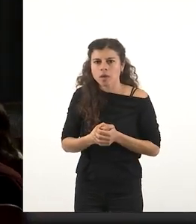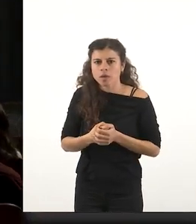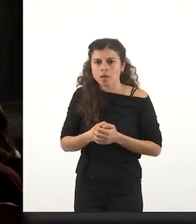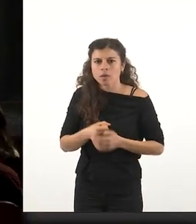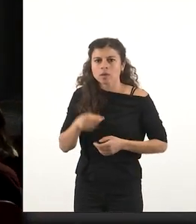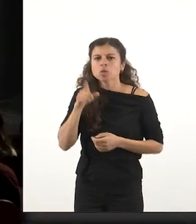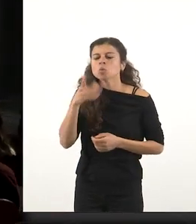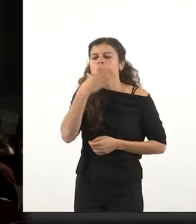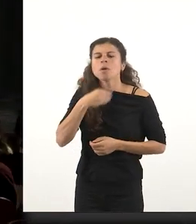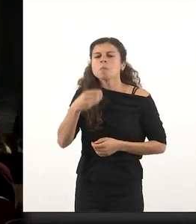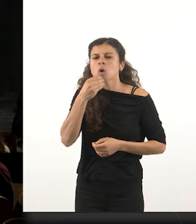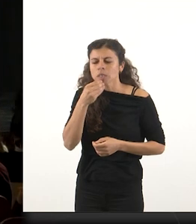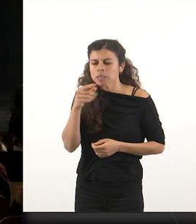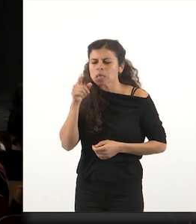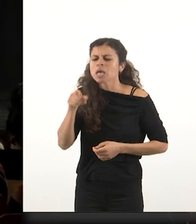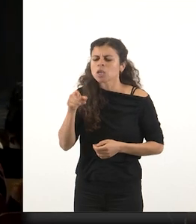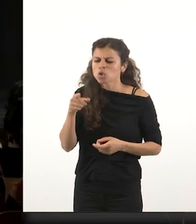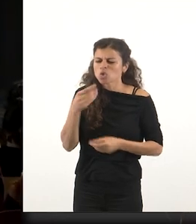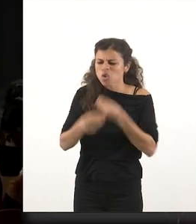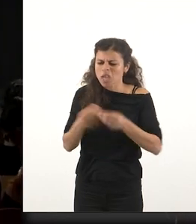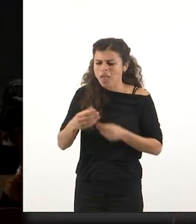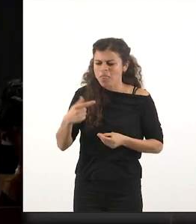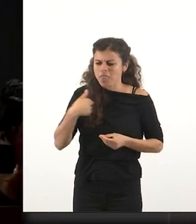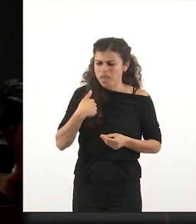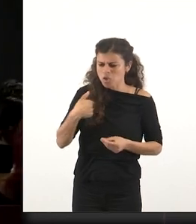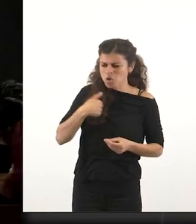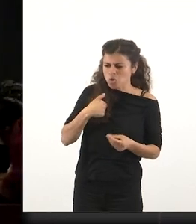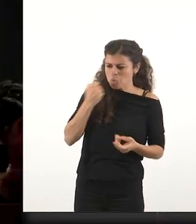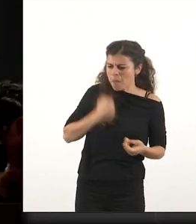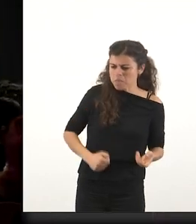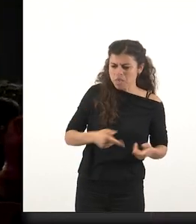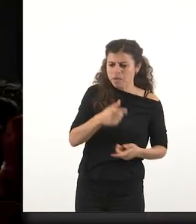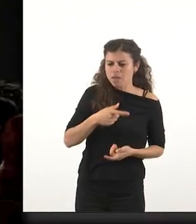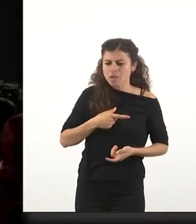novia, la más bonita, la que me deja como una mierda delante de todos mis colegas. ¡So payasa!